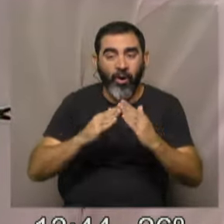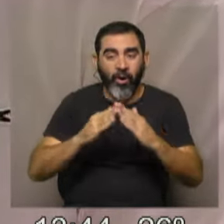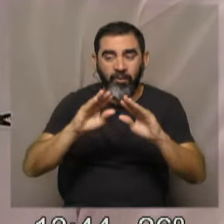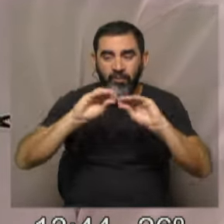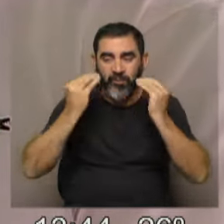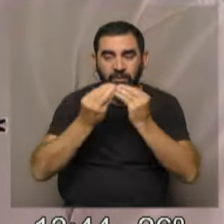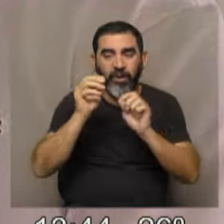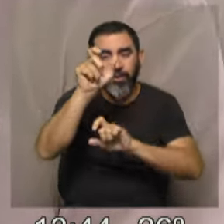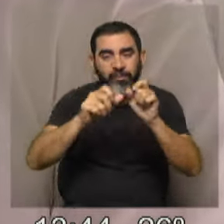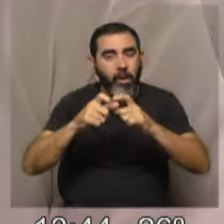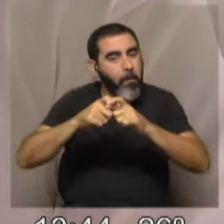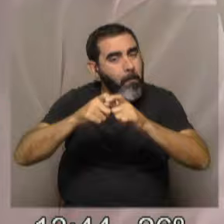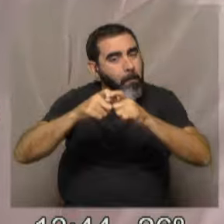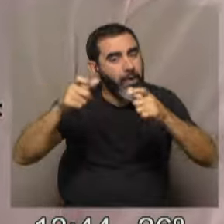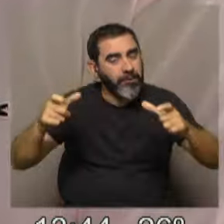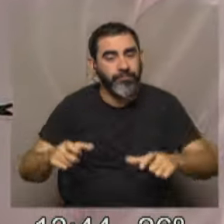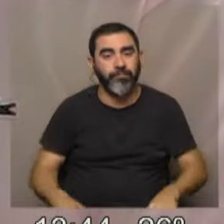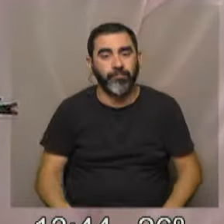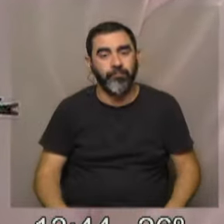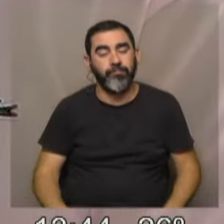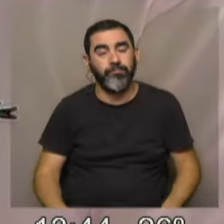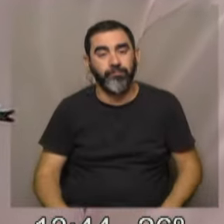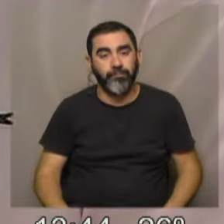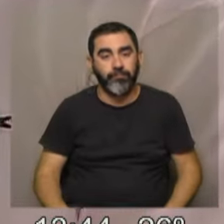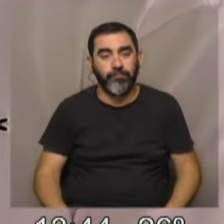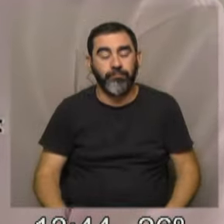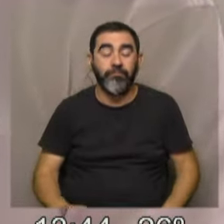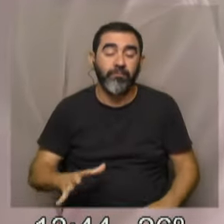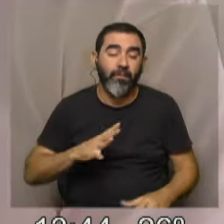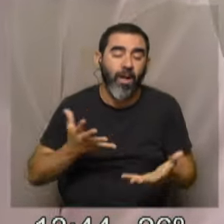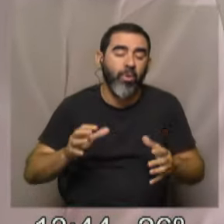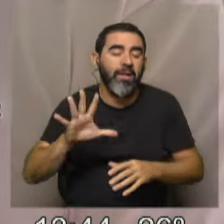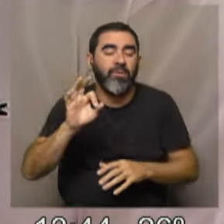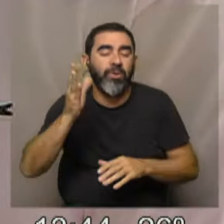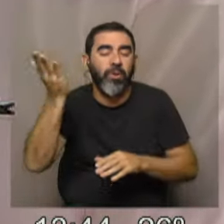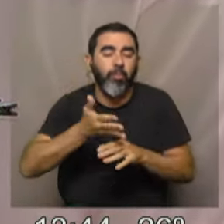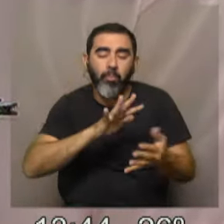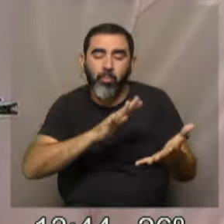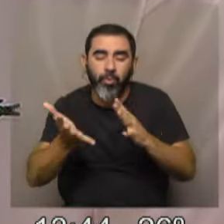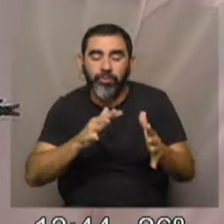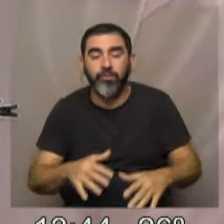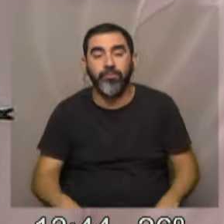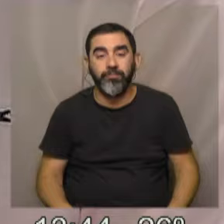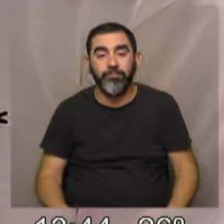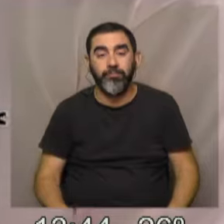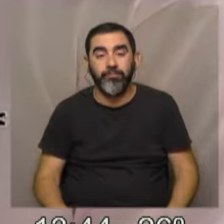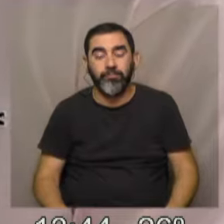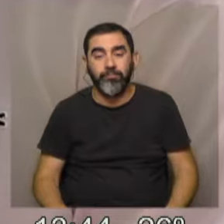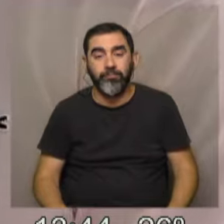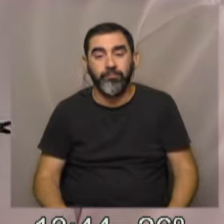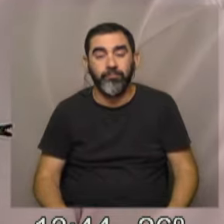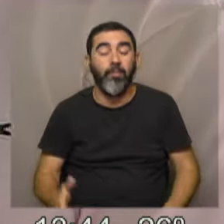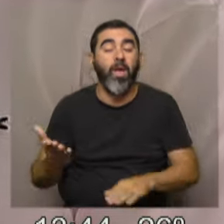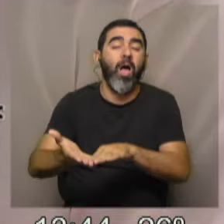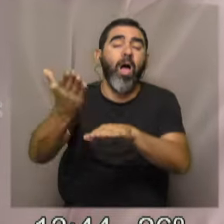de personas ha aumentado en el nivel que hoy estamos en el entorno del 50%. Cabe destacar que en las